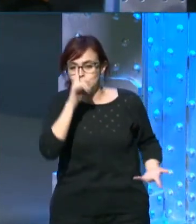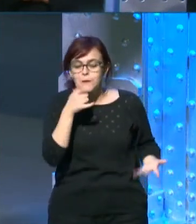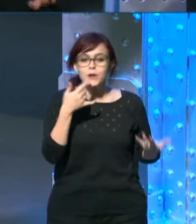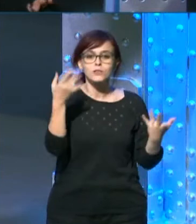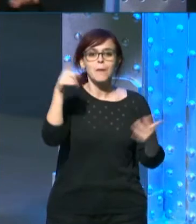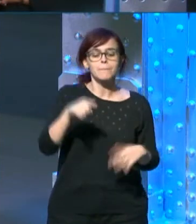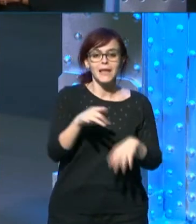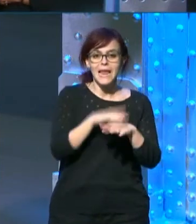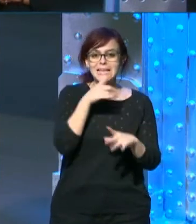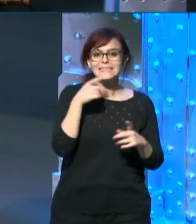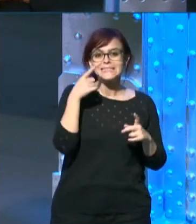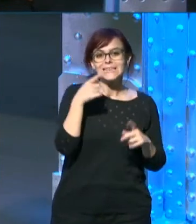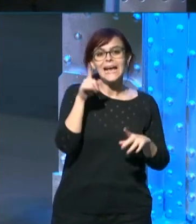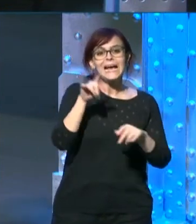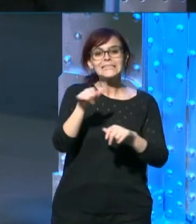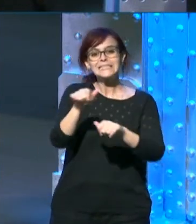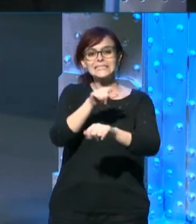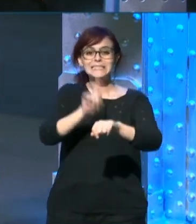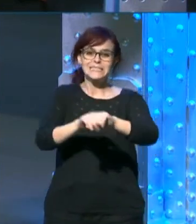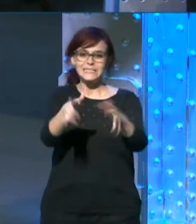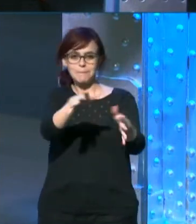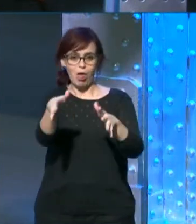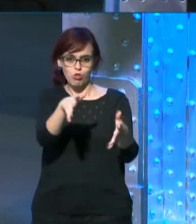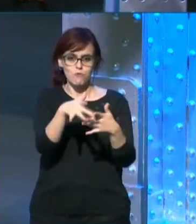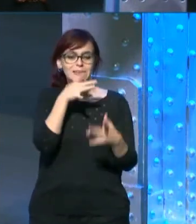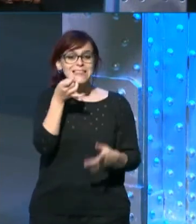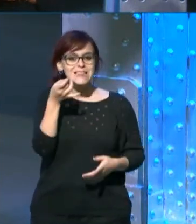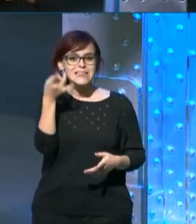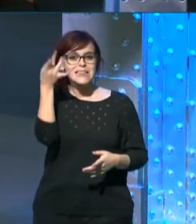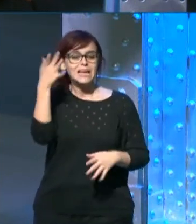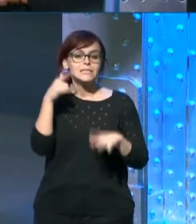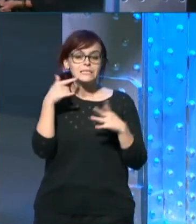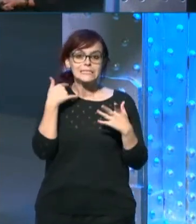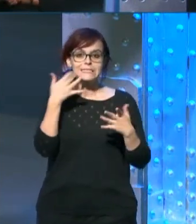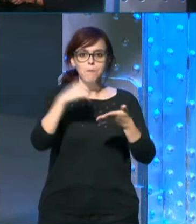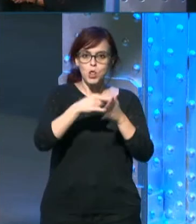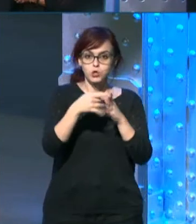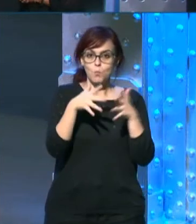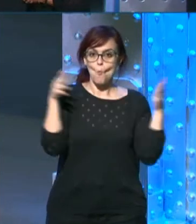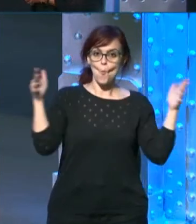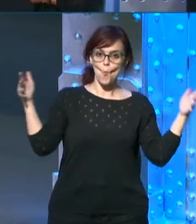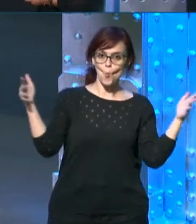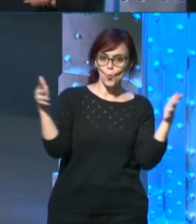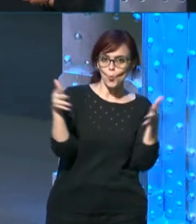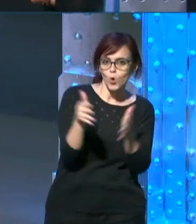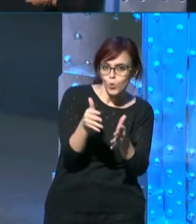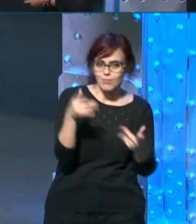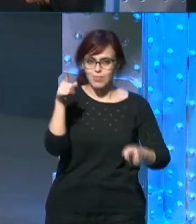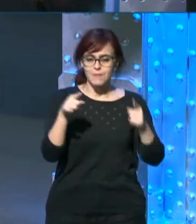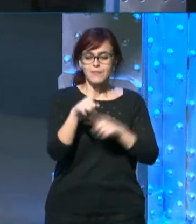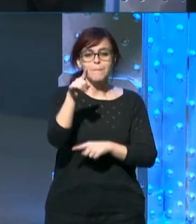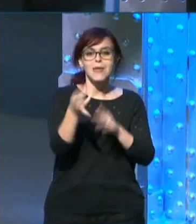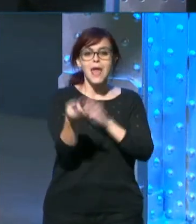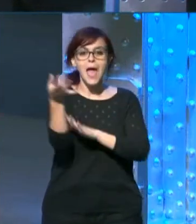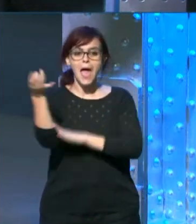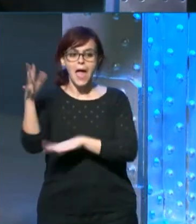si en media mañana me lo he quitado de en medio. Tengo que dar una idea de cómo de grande es, cuánta carga de trabajo tiene. Emergente,